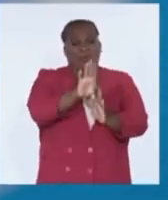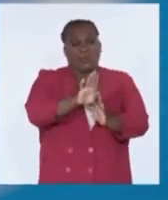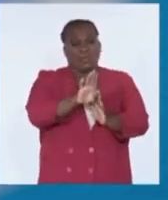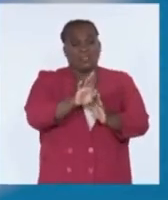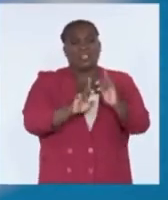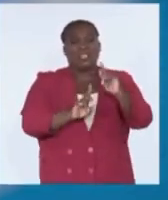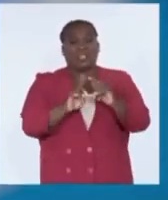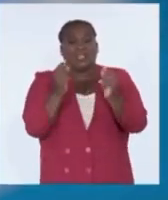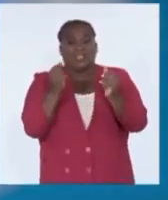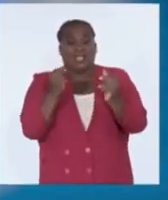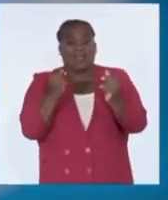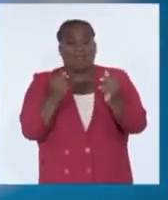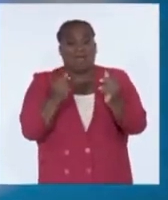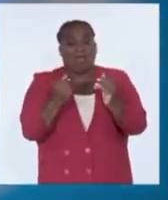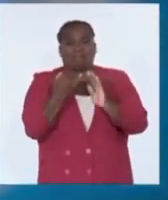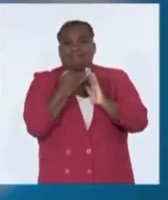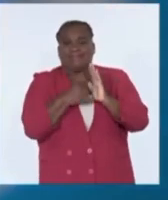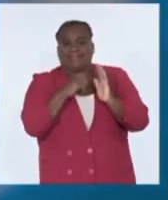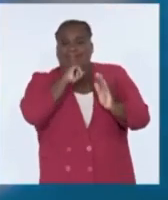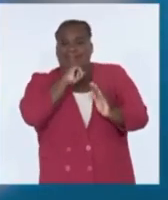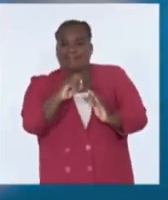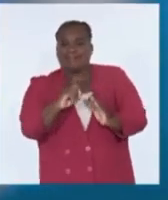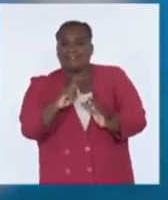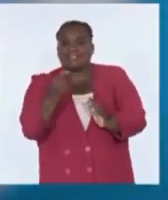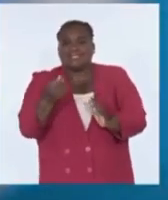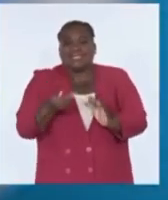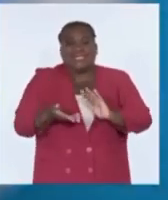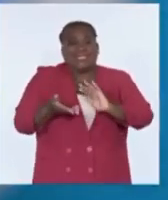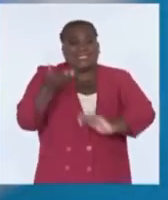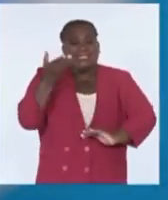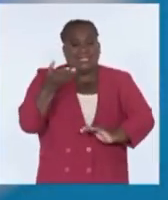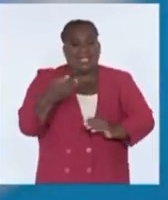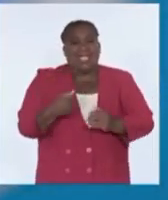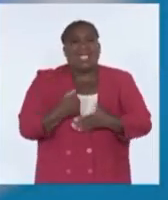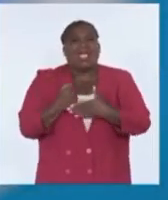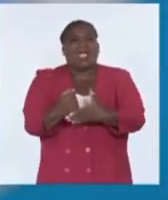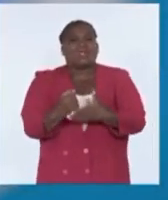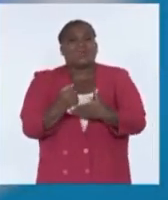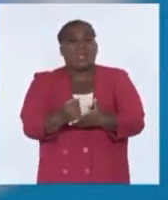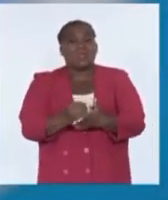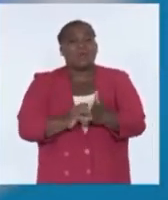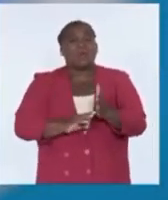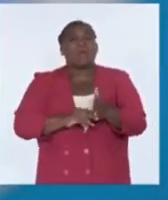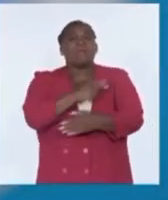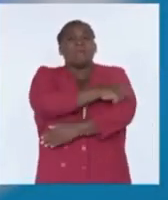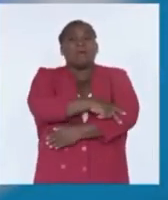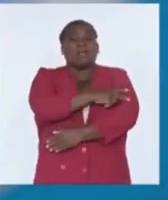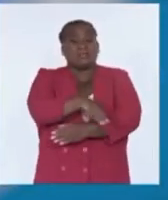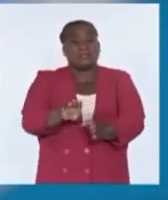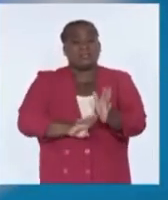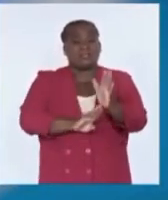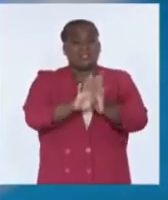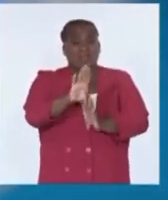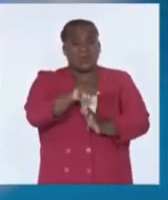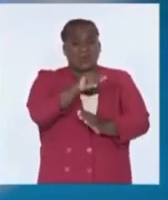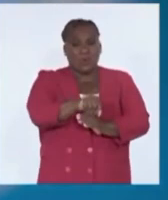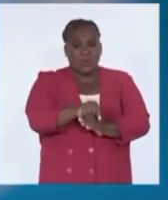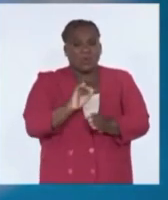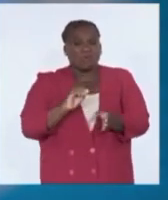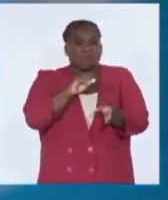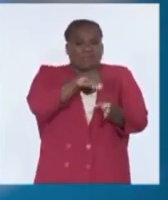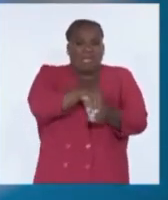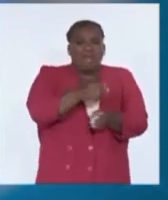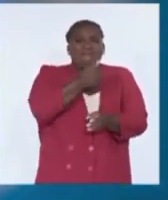y discriminatorias permitiendo así un espacio para que los países en desarrollo creen industrias modernas que añadan valor a sus